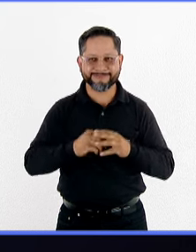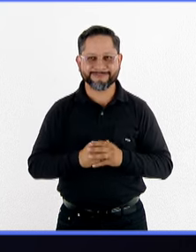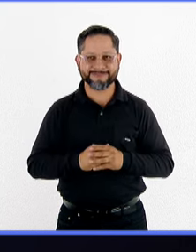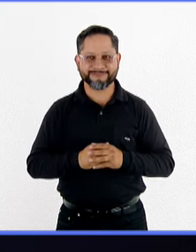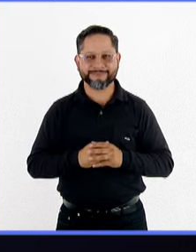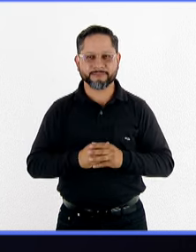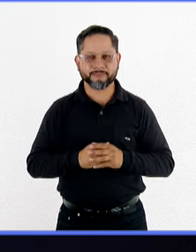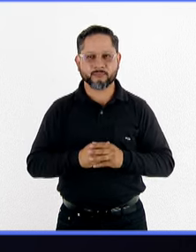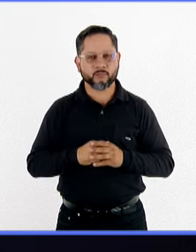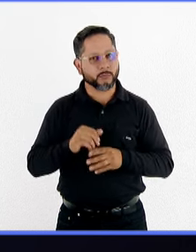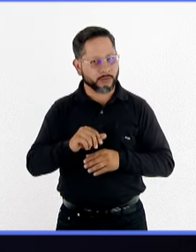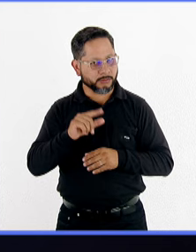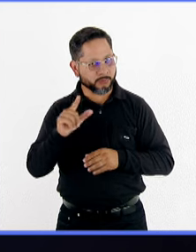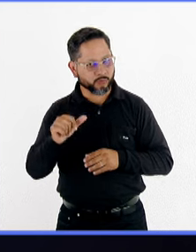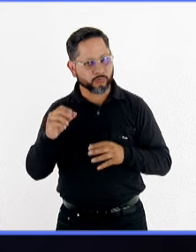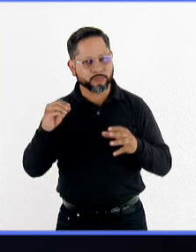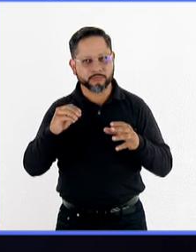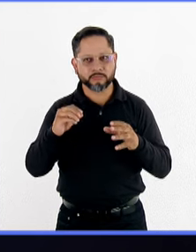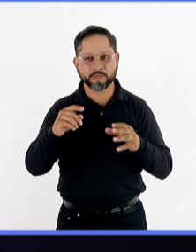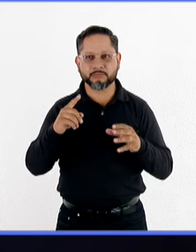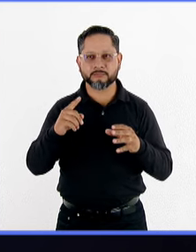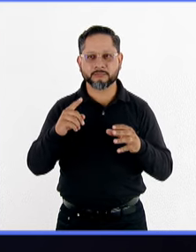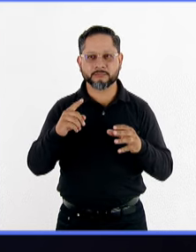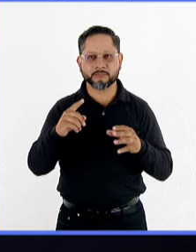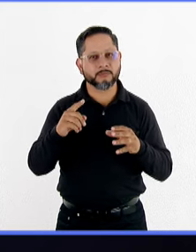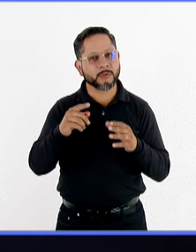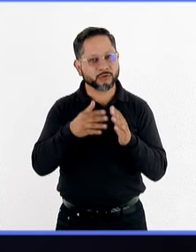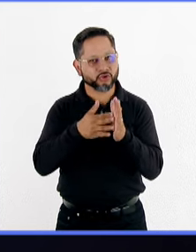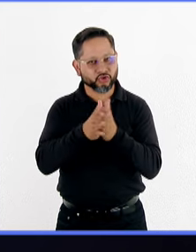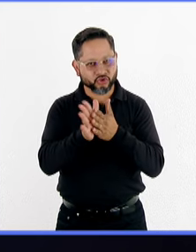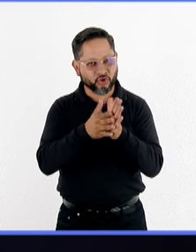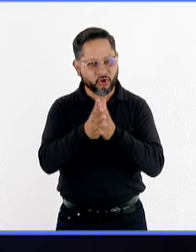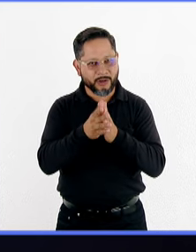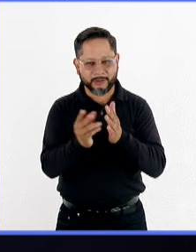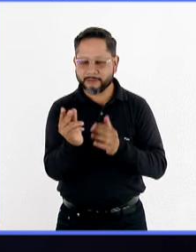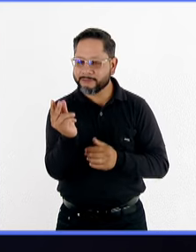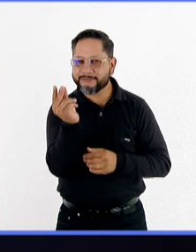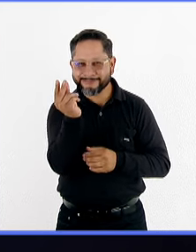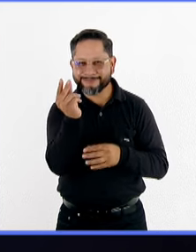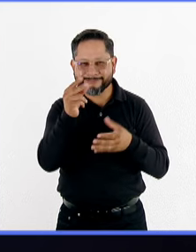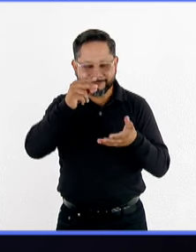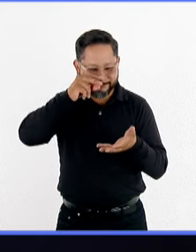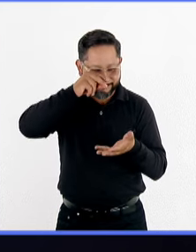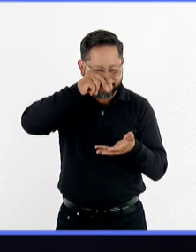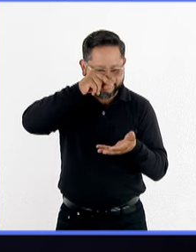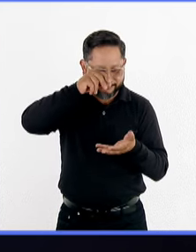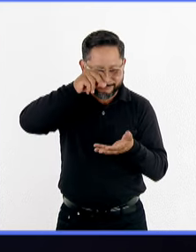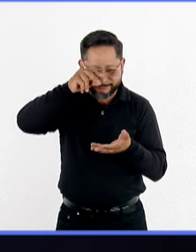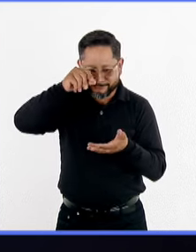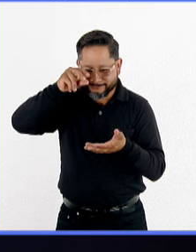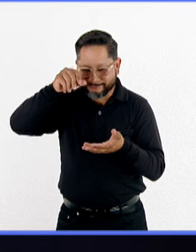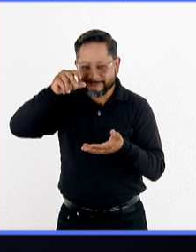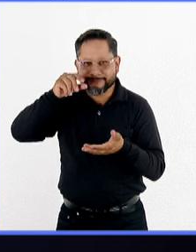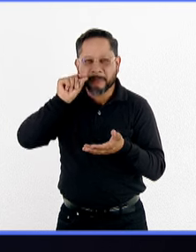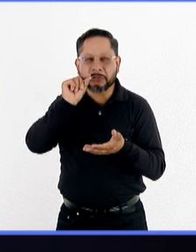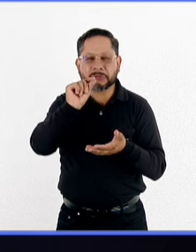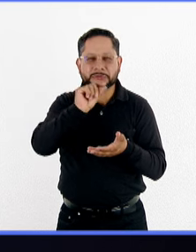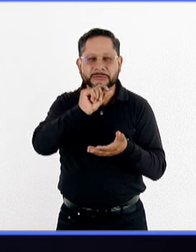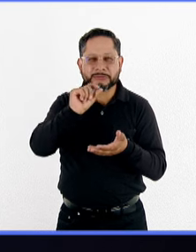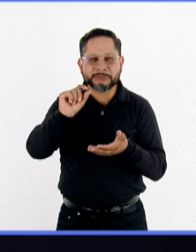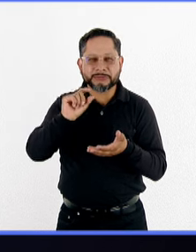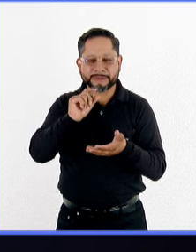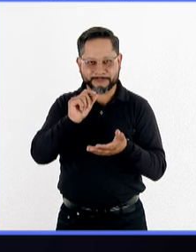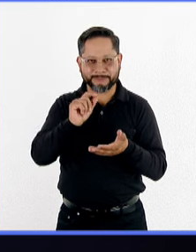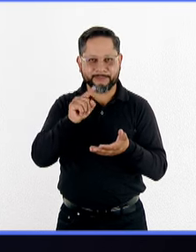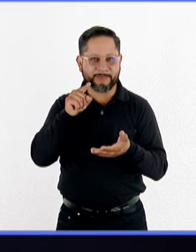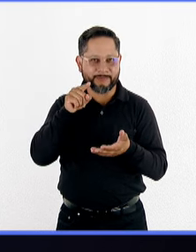Luego le ponemos trufas, son igual de chocolate. Igual chocolate oaxaqueño. Sí, y espolvoreados de